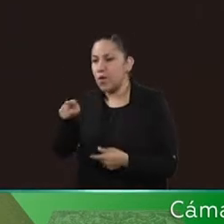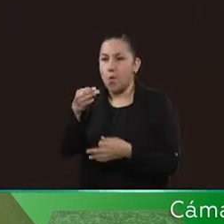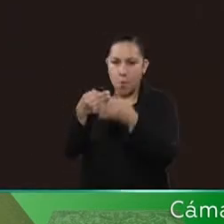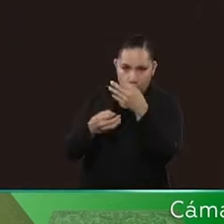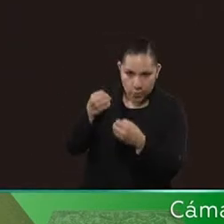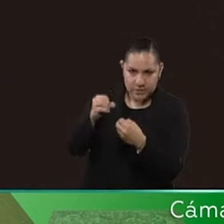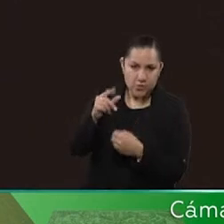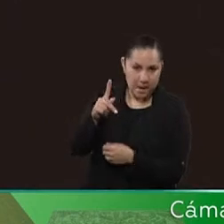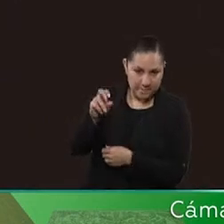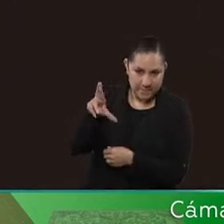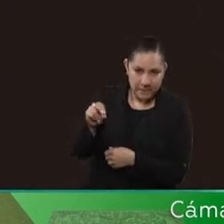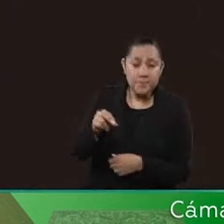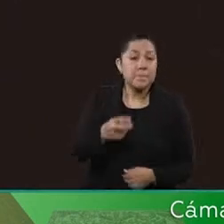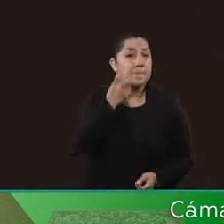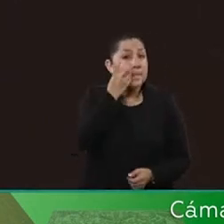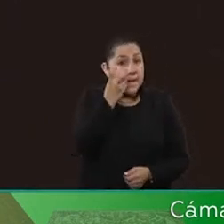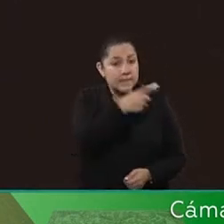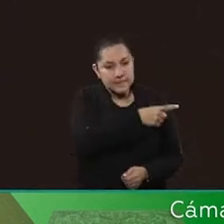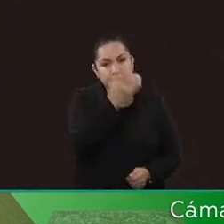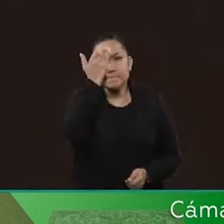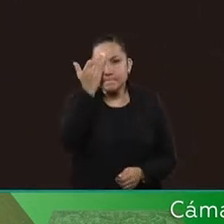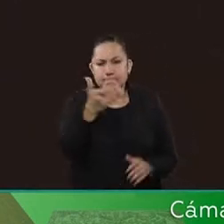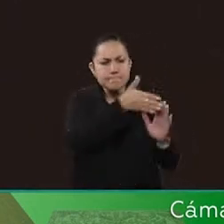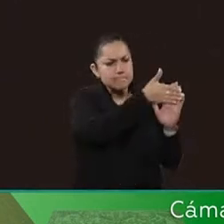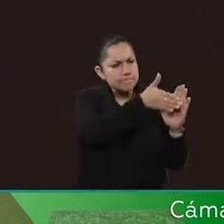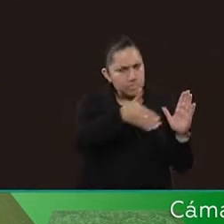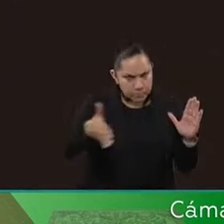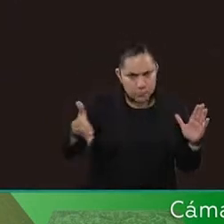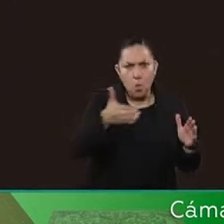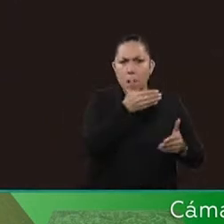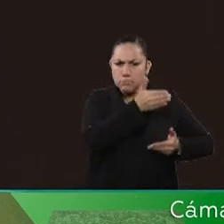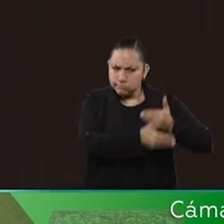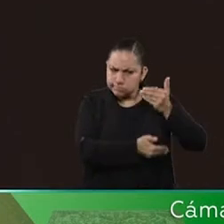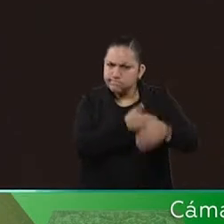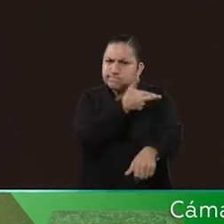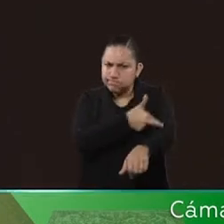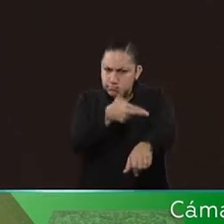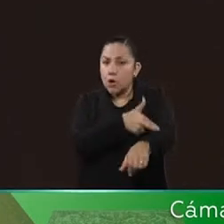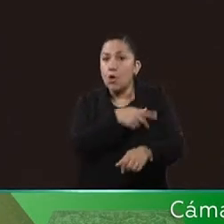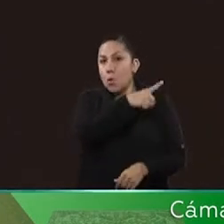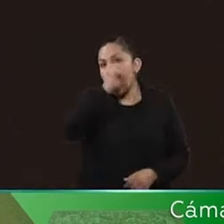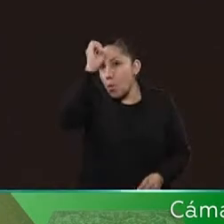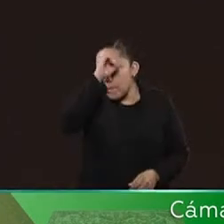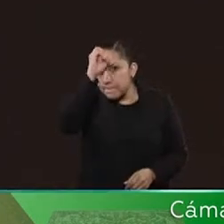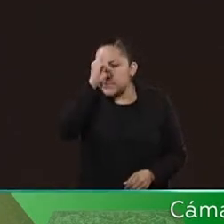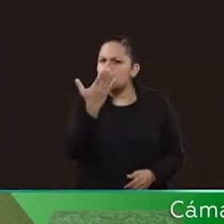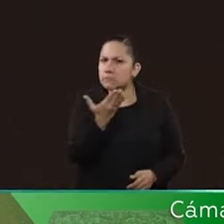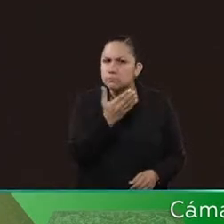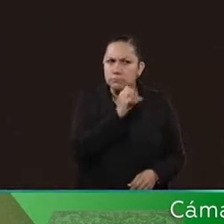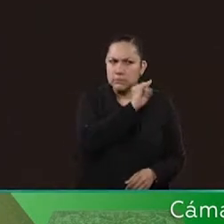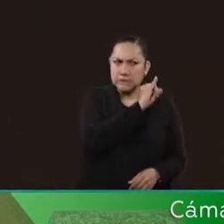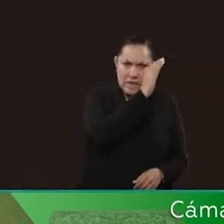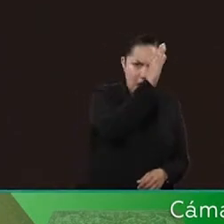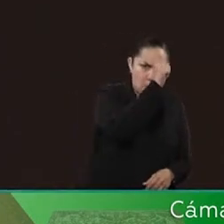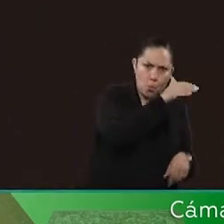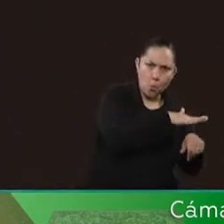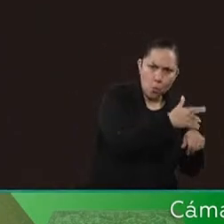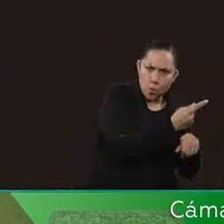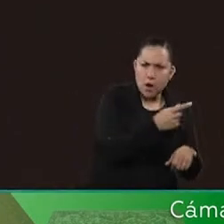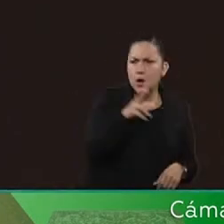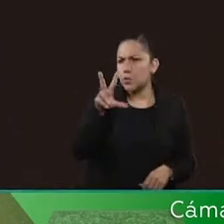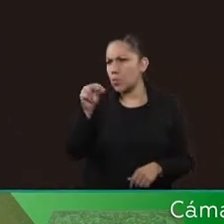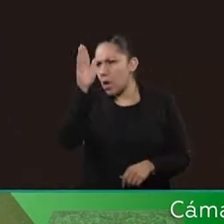los trámites legislativos, habiendo posiciones a favor y en contra, con una amplia mayoría que se